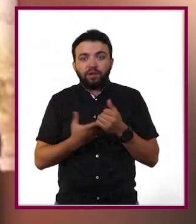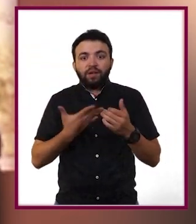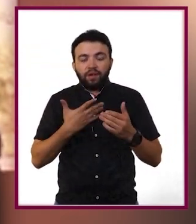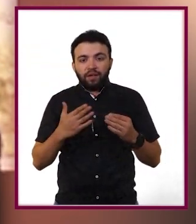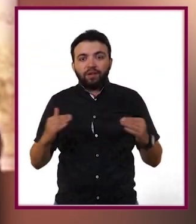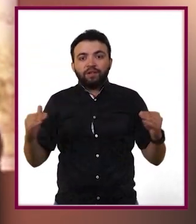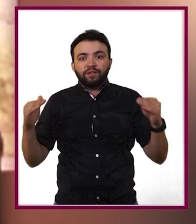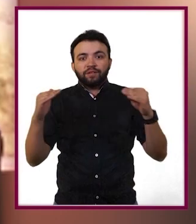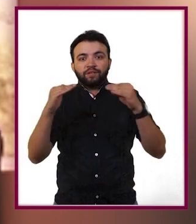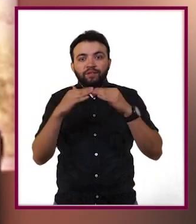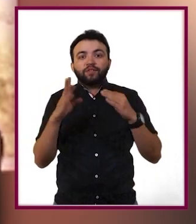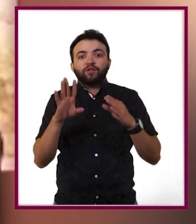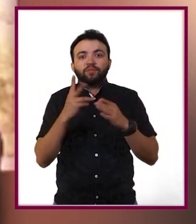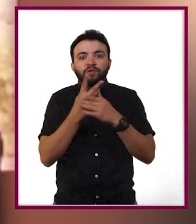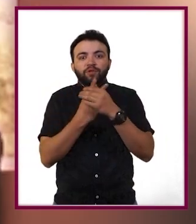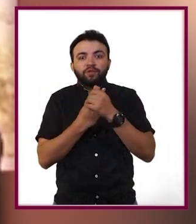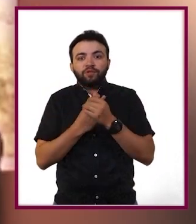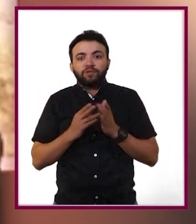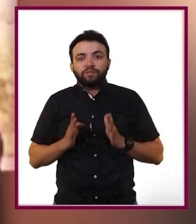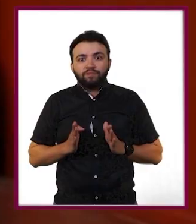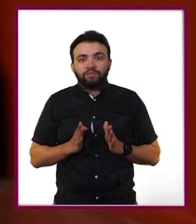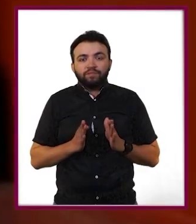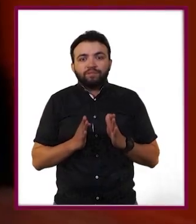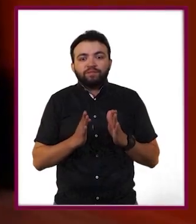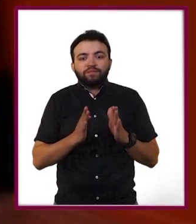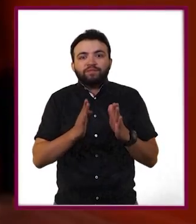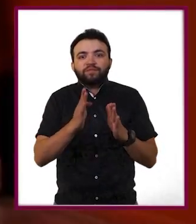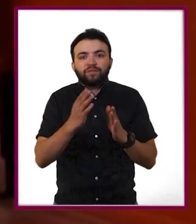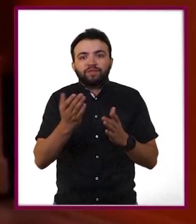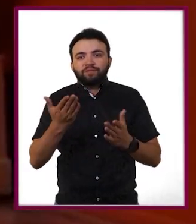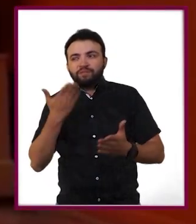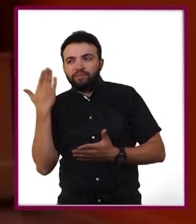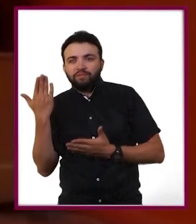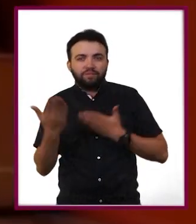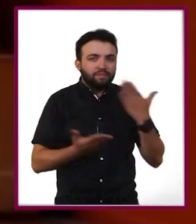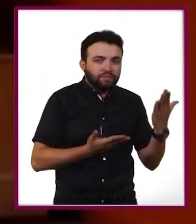Escuela de Medicina, las llevó paralelas.